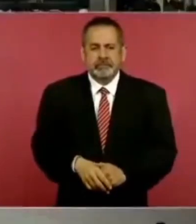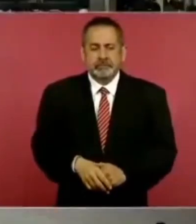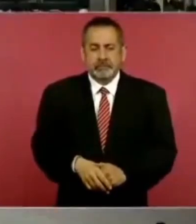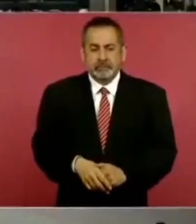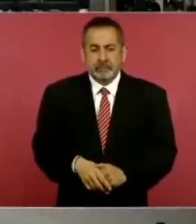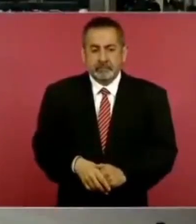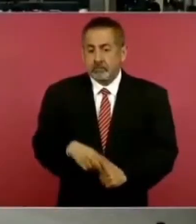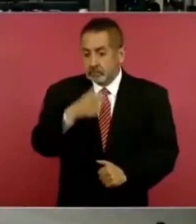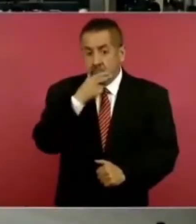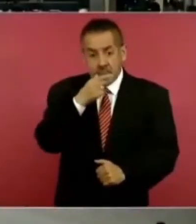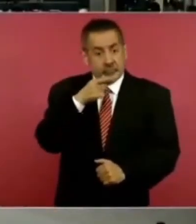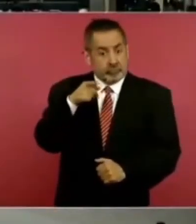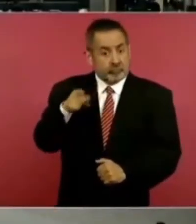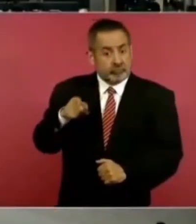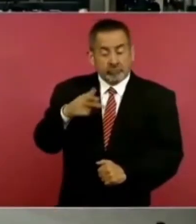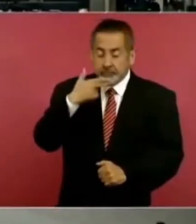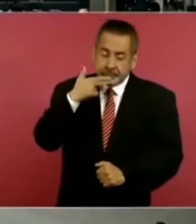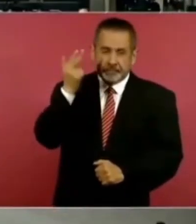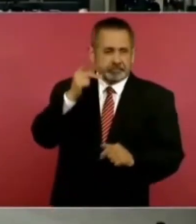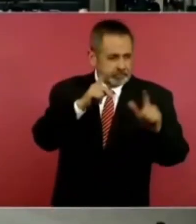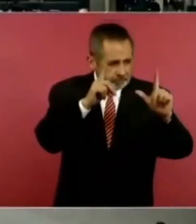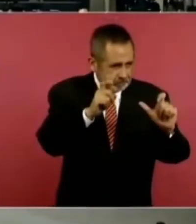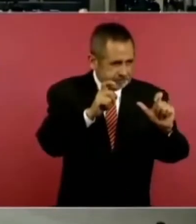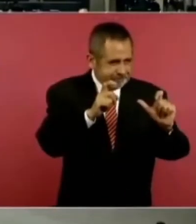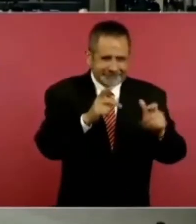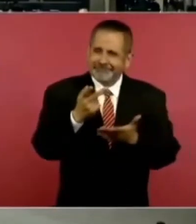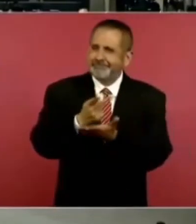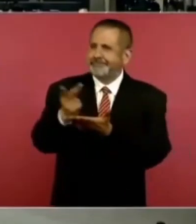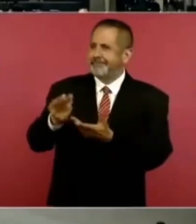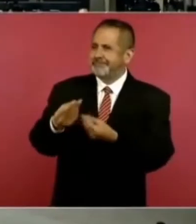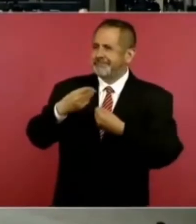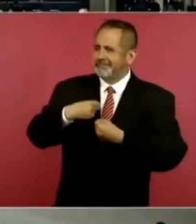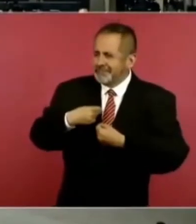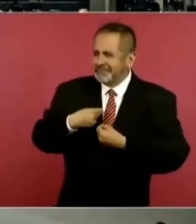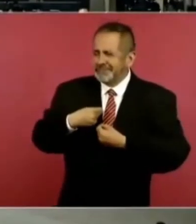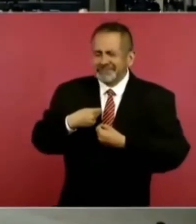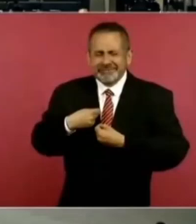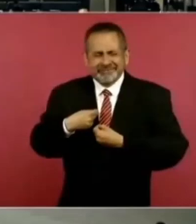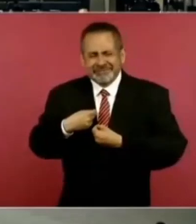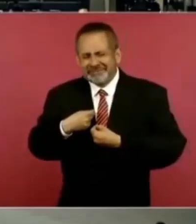Sí, pero él, el fotógrafo,